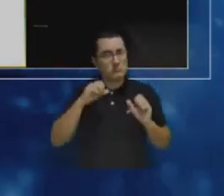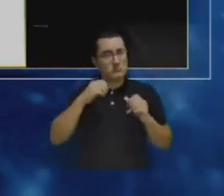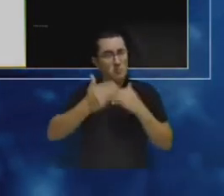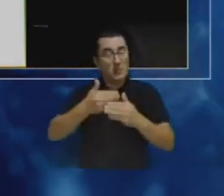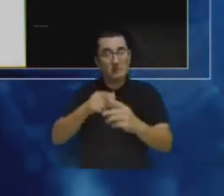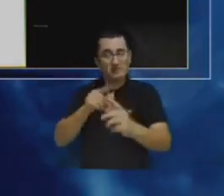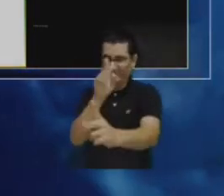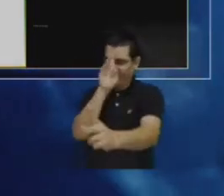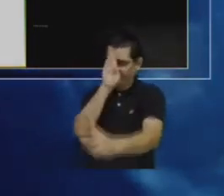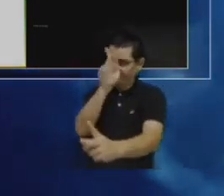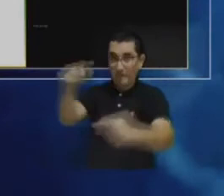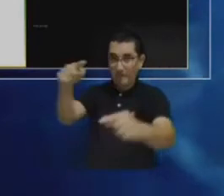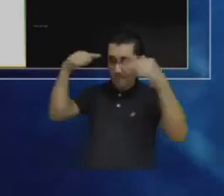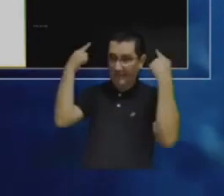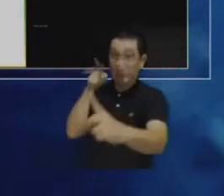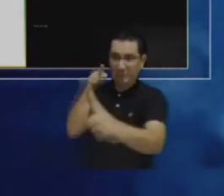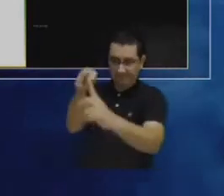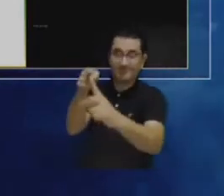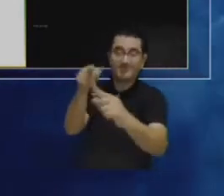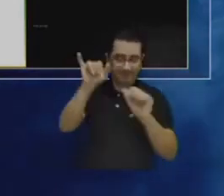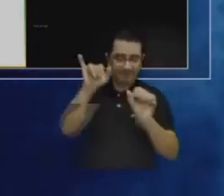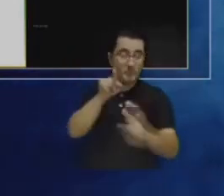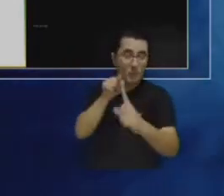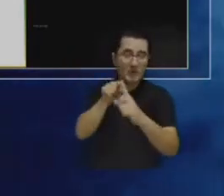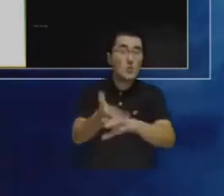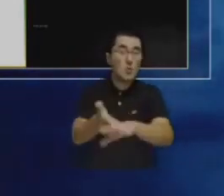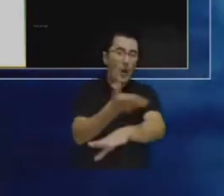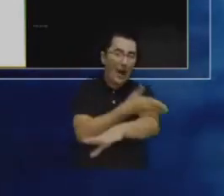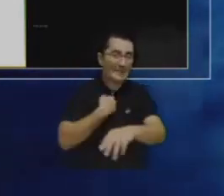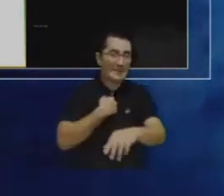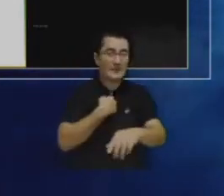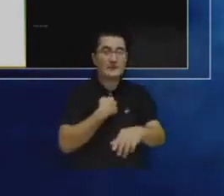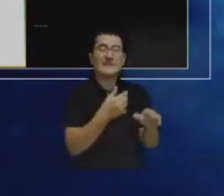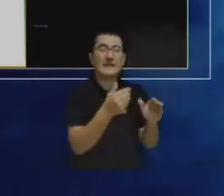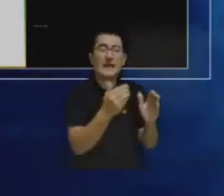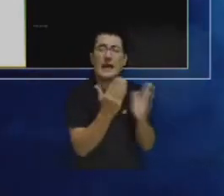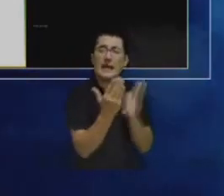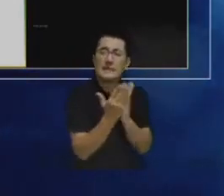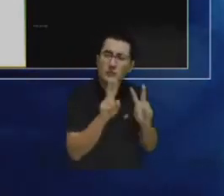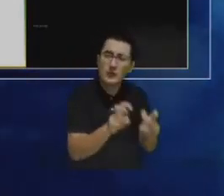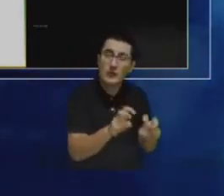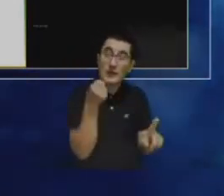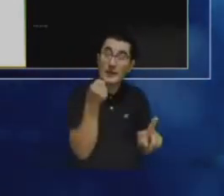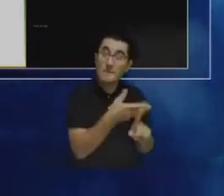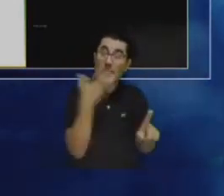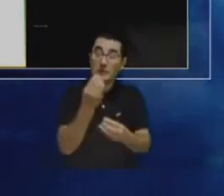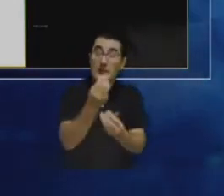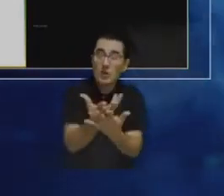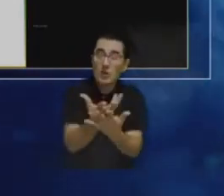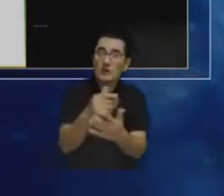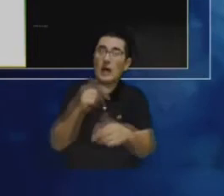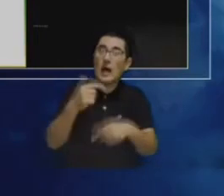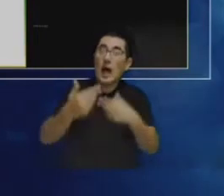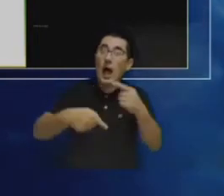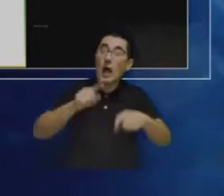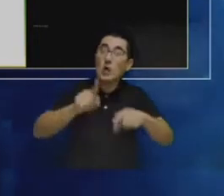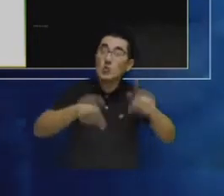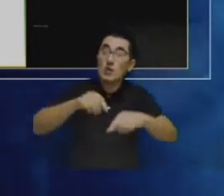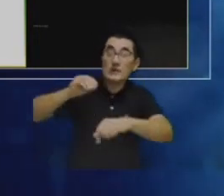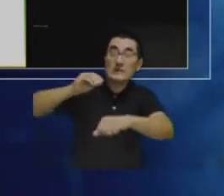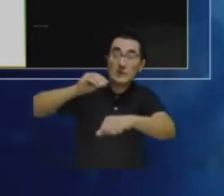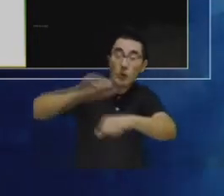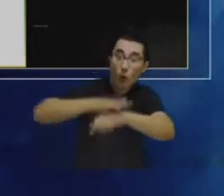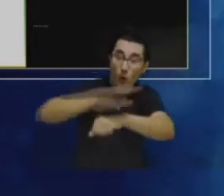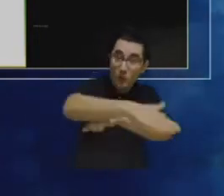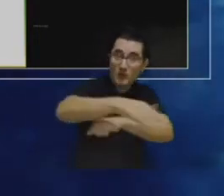quedó un mensaje básicamente del estudio del BID, que es el impacto de la infraestructura en las consecuencias del COVID y la